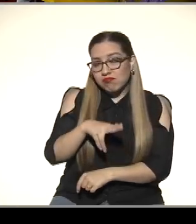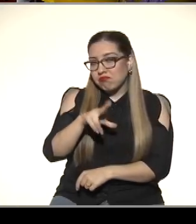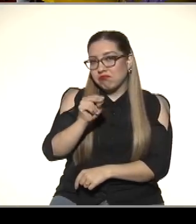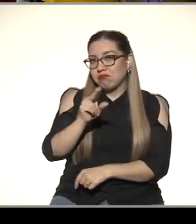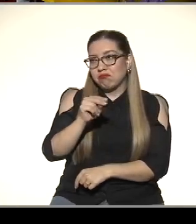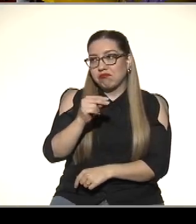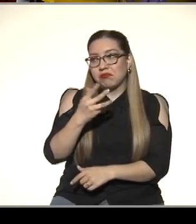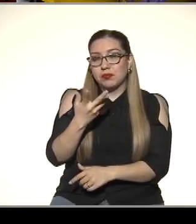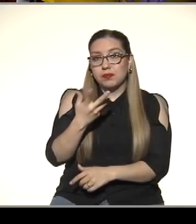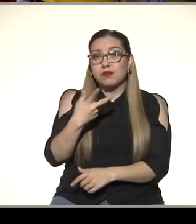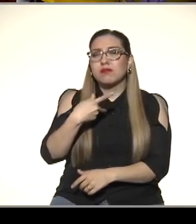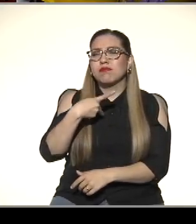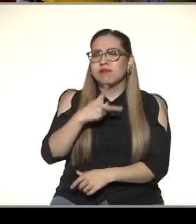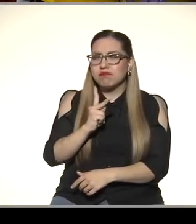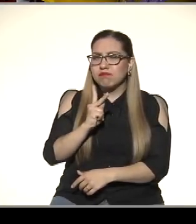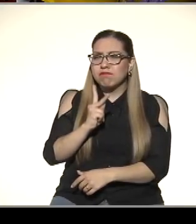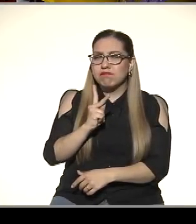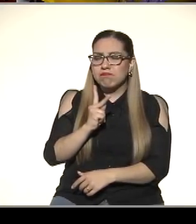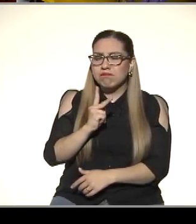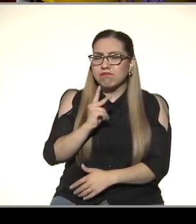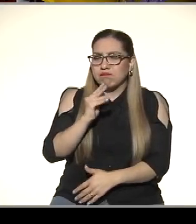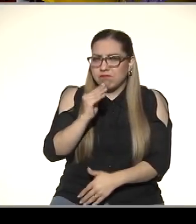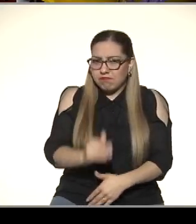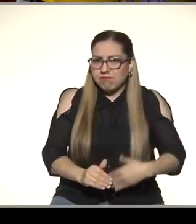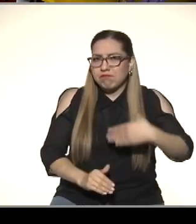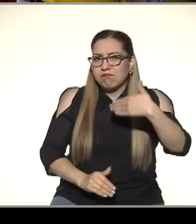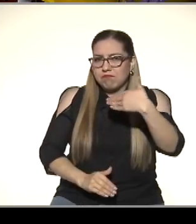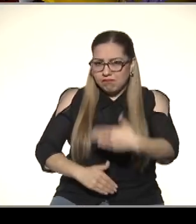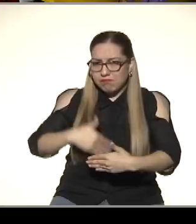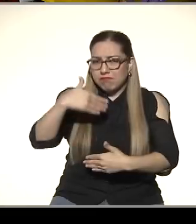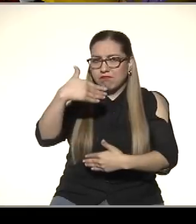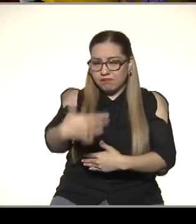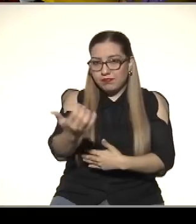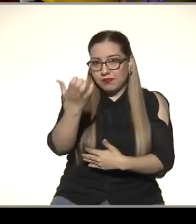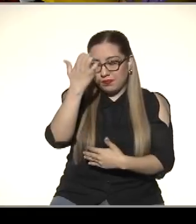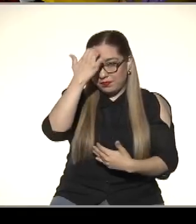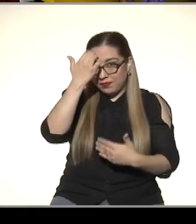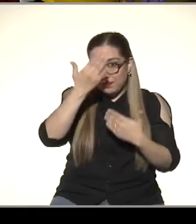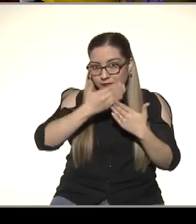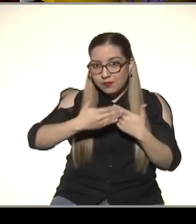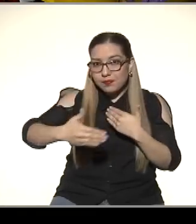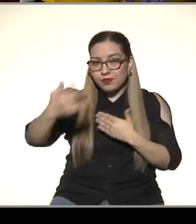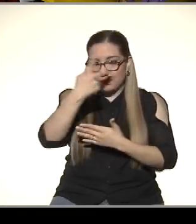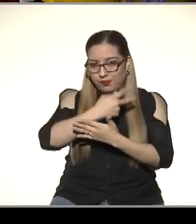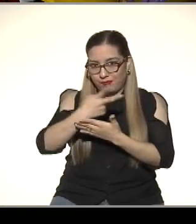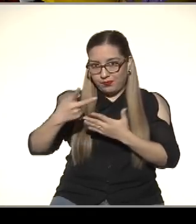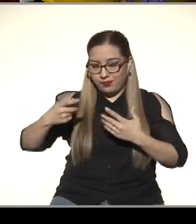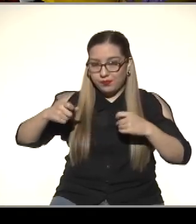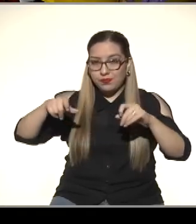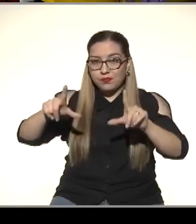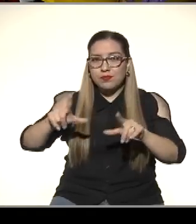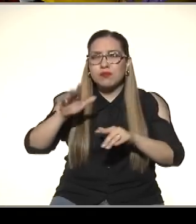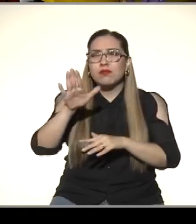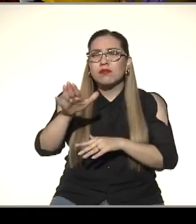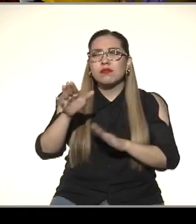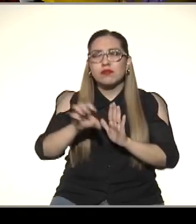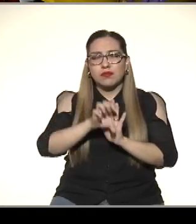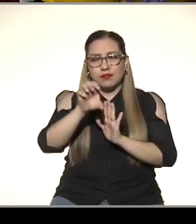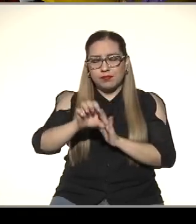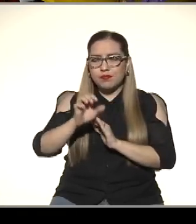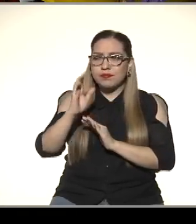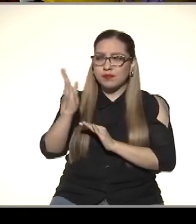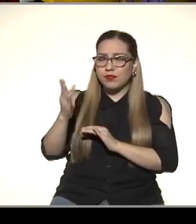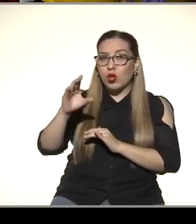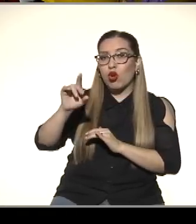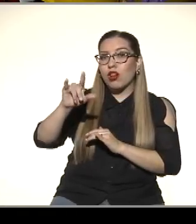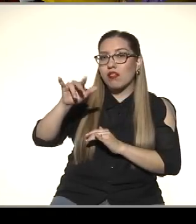mitos y hay que irlos platicando, destapando a lo largo del programa. Y, por ejemplo, Olivia, ¿tú opinas